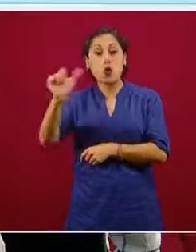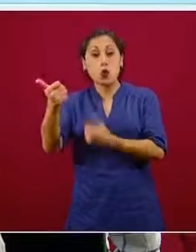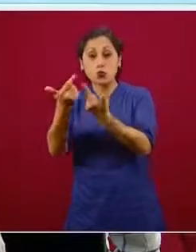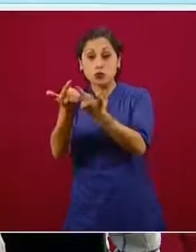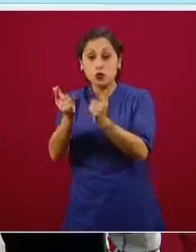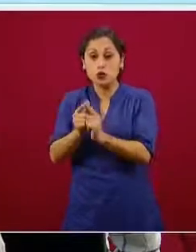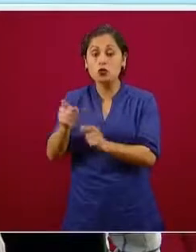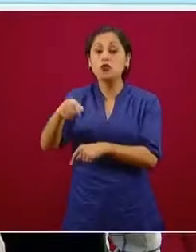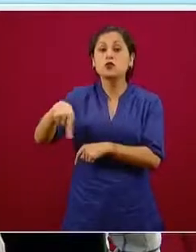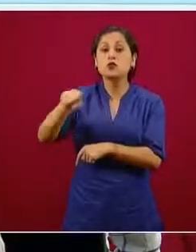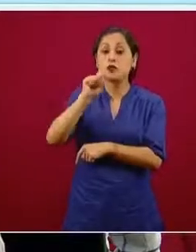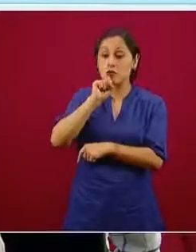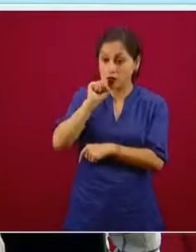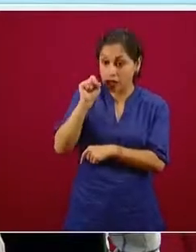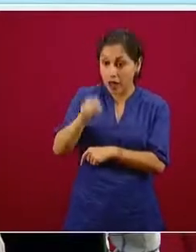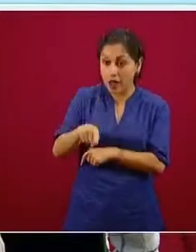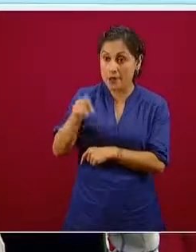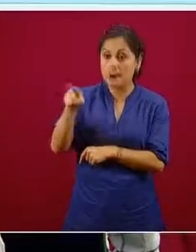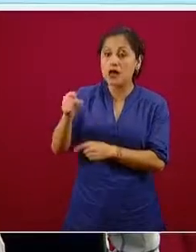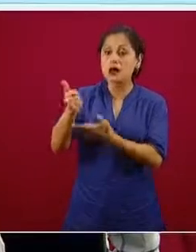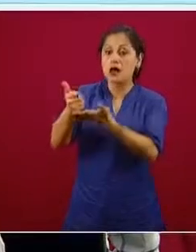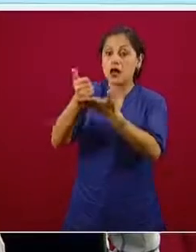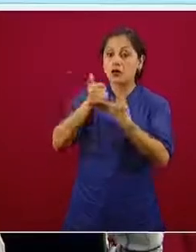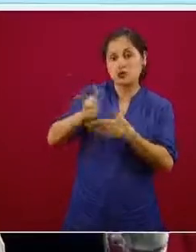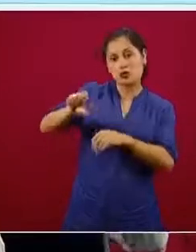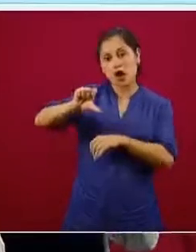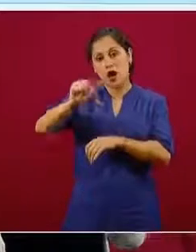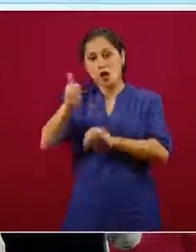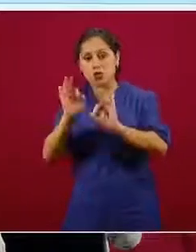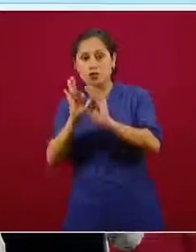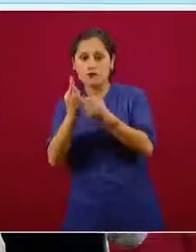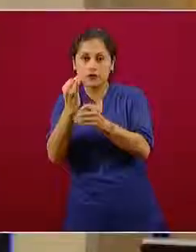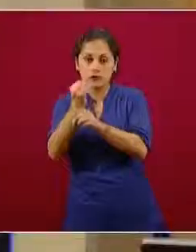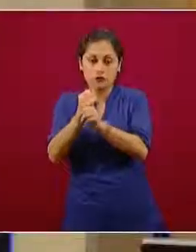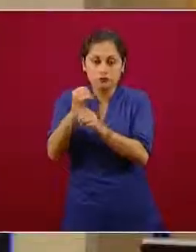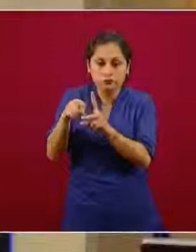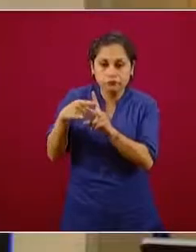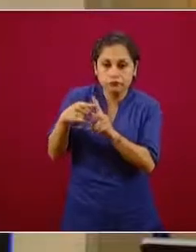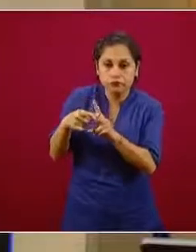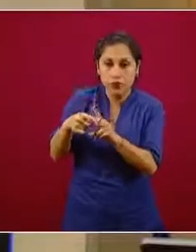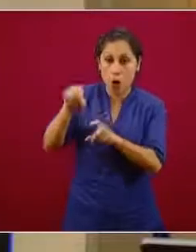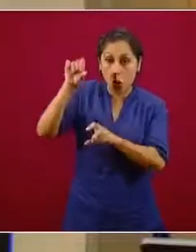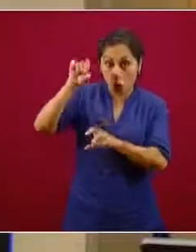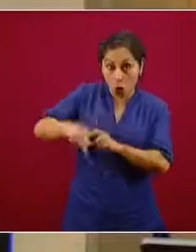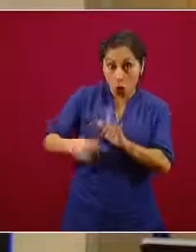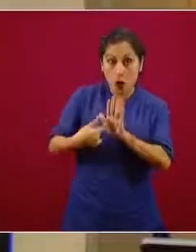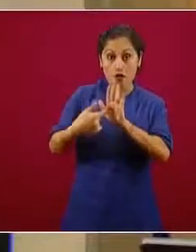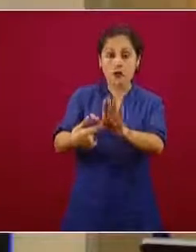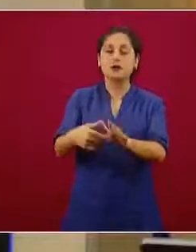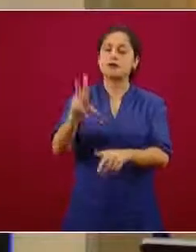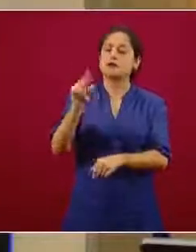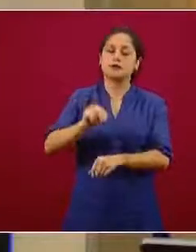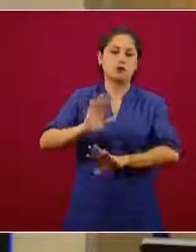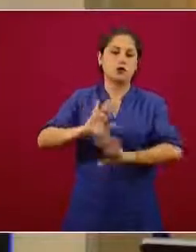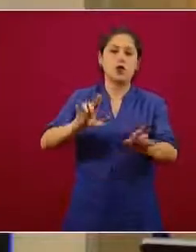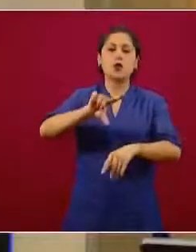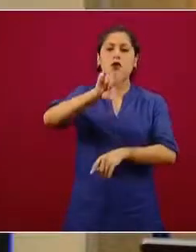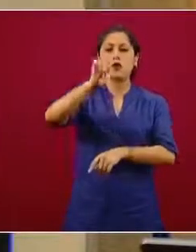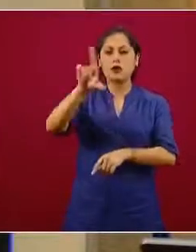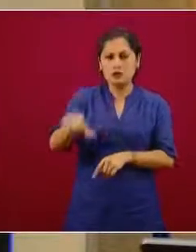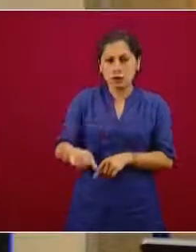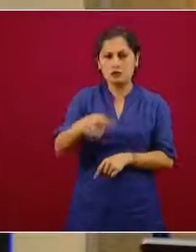que también está haciendo otros modelos complementarios. No hoy, pero en su momento ya comentaremos sobre los